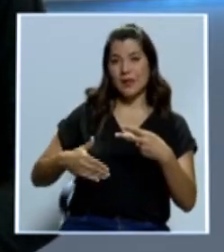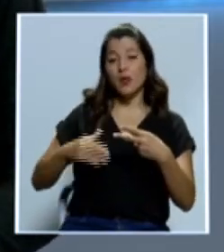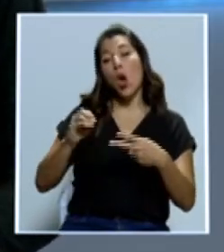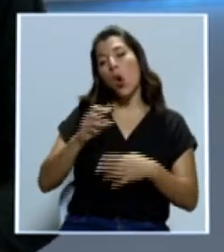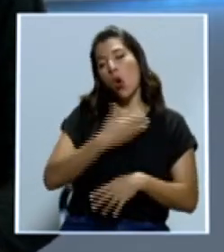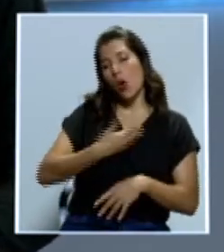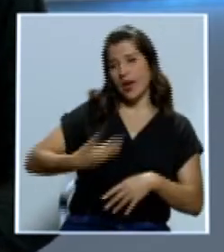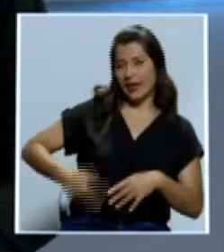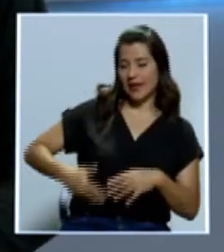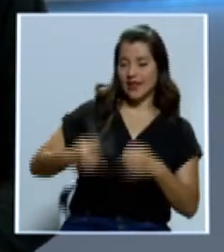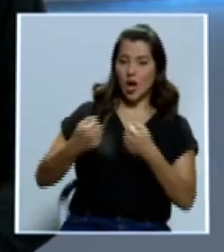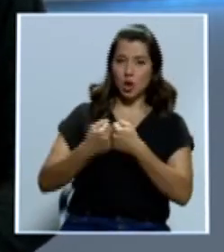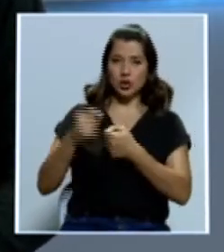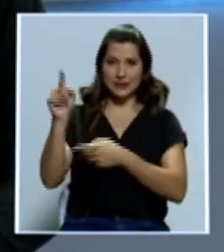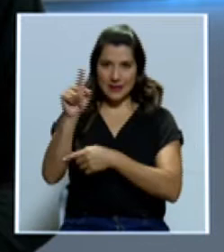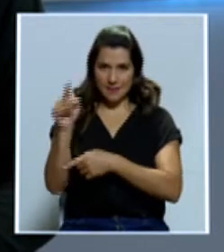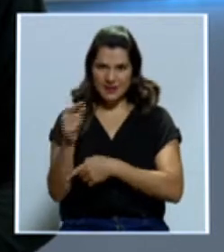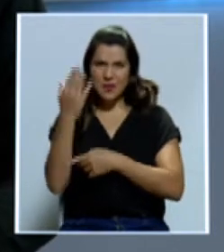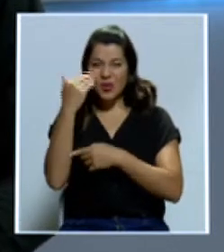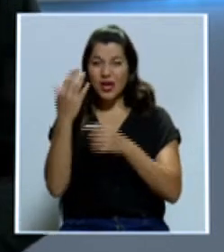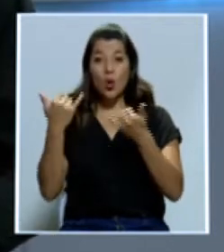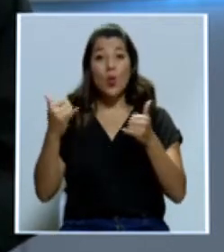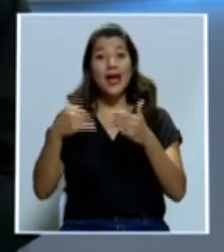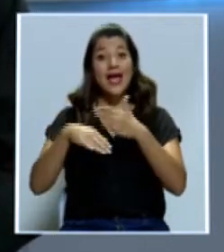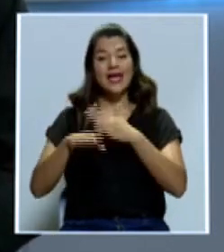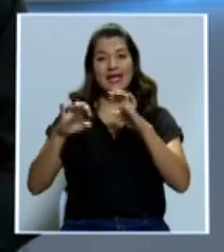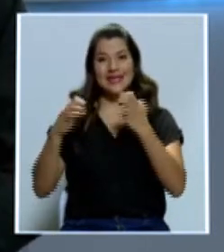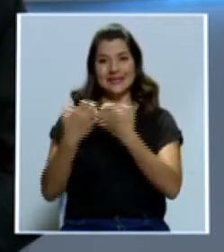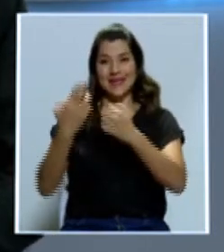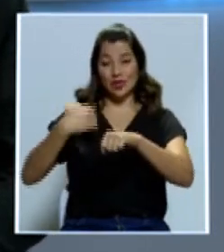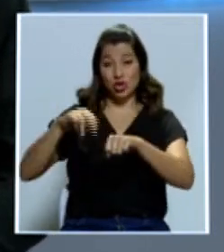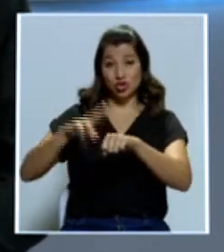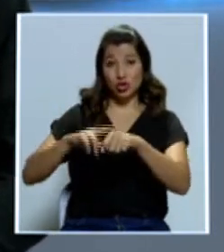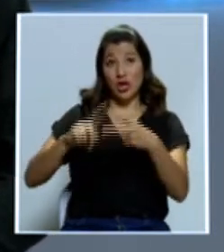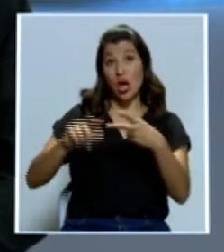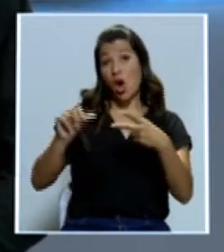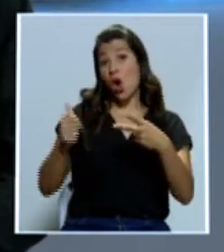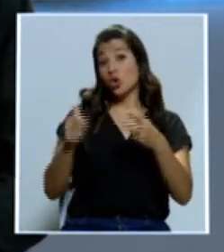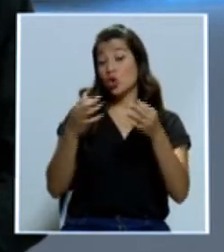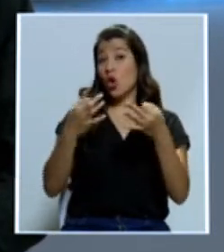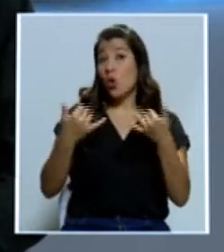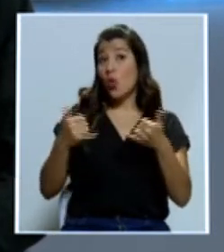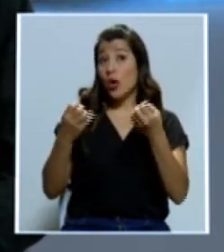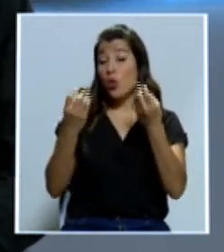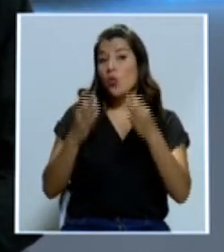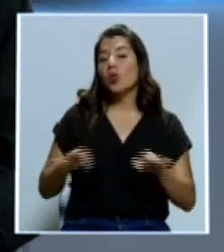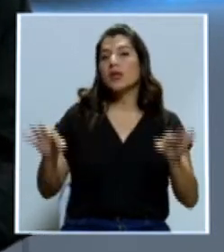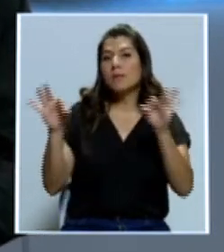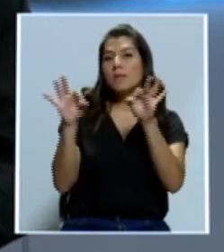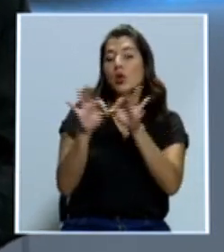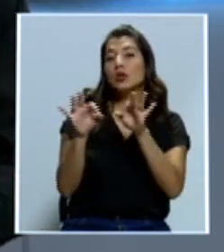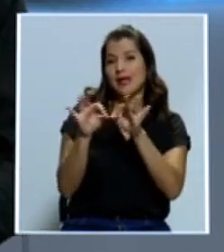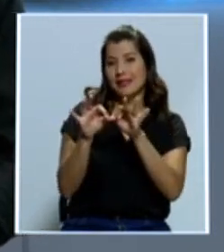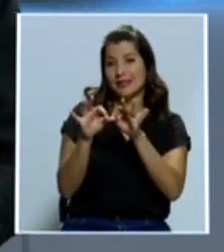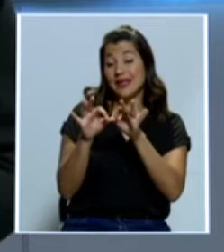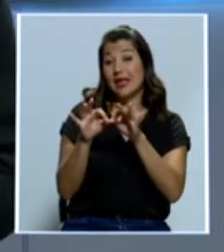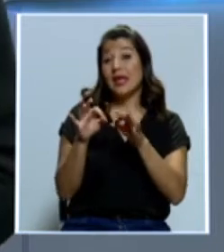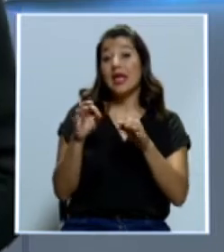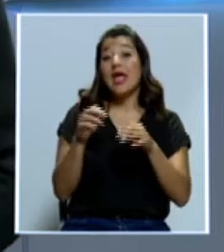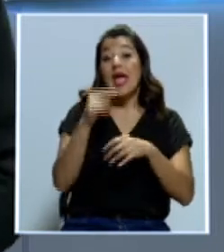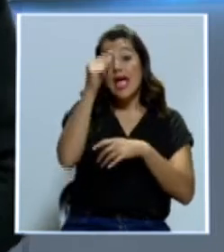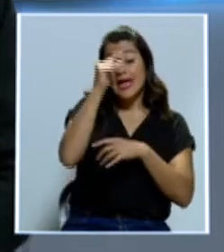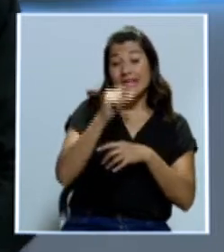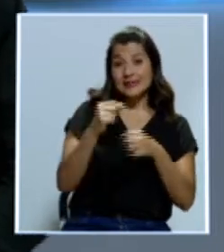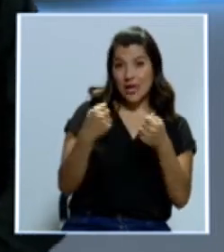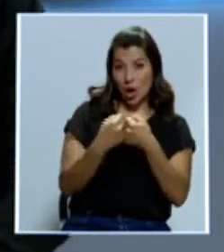porque se abre en el Nacional. Y también hay otro partido que es muy importante, mi estimada Ana Marta, porque es el partido por el no descenso, que es Grecia